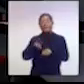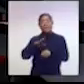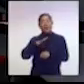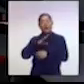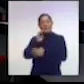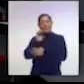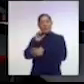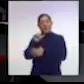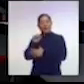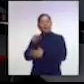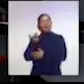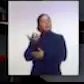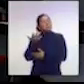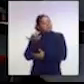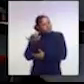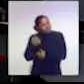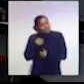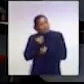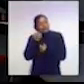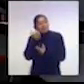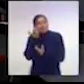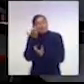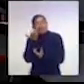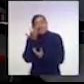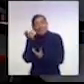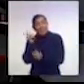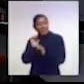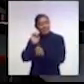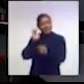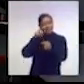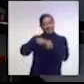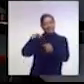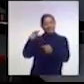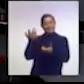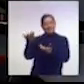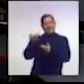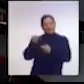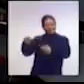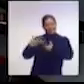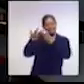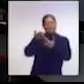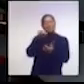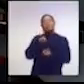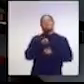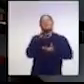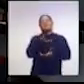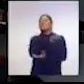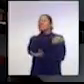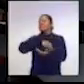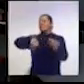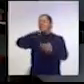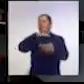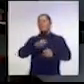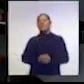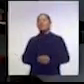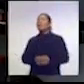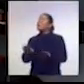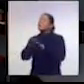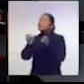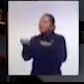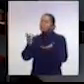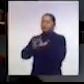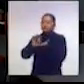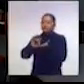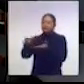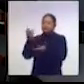usted puede aprovechar, sobre todo si está interesado en alguna de la oferta académica que ofrece esta institución. ¿Cómo está? Muchísimas gracias por acompañarnos, doctor. Muy